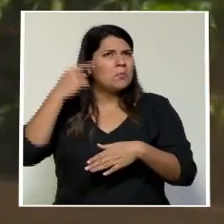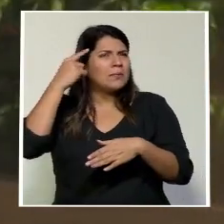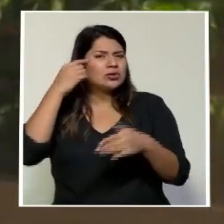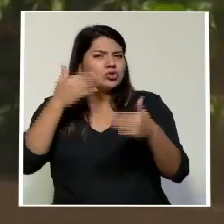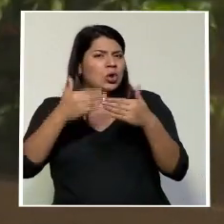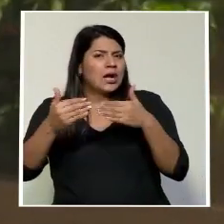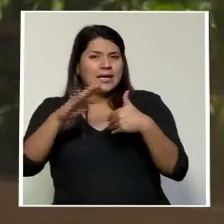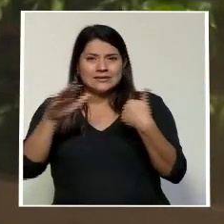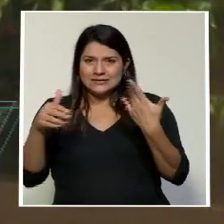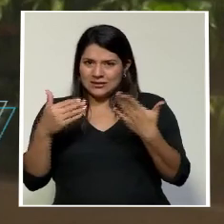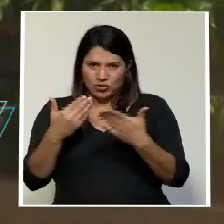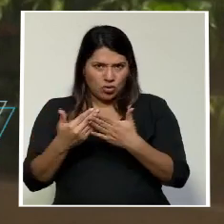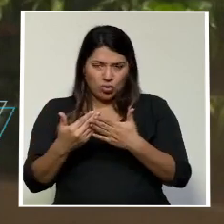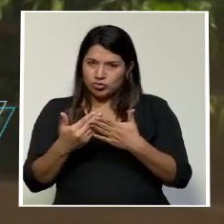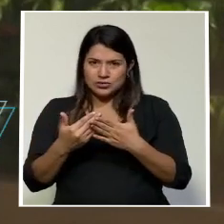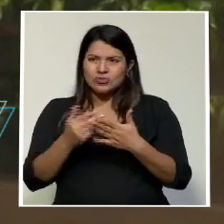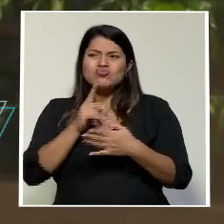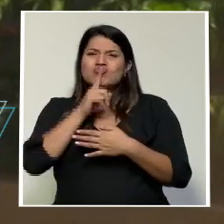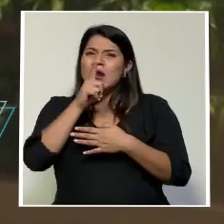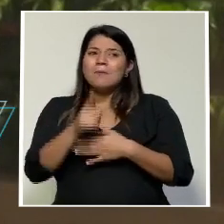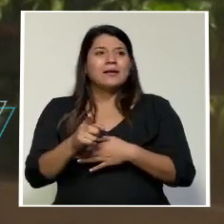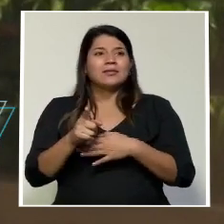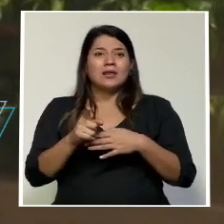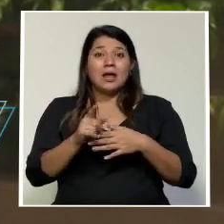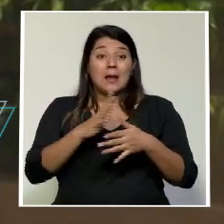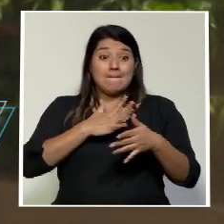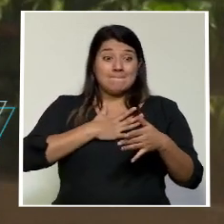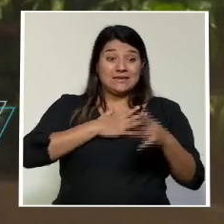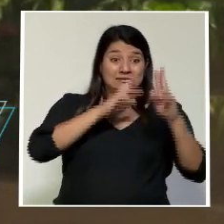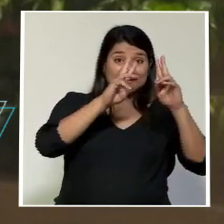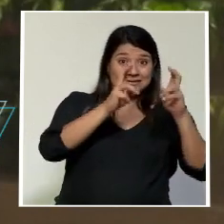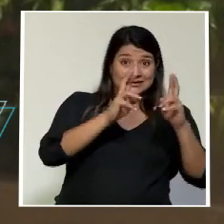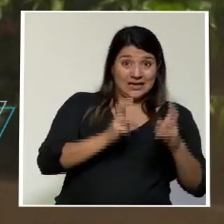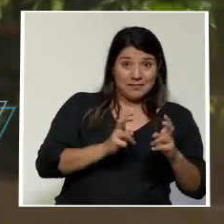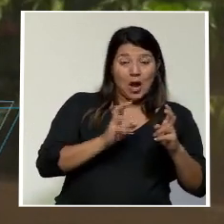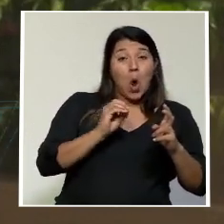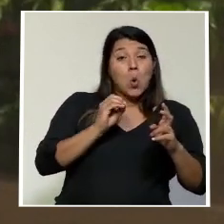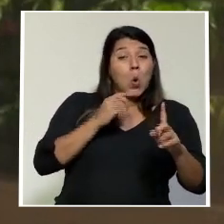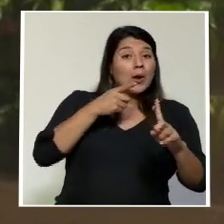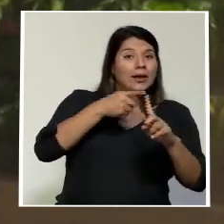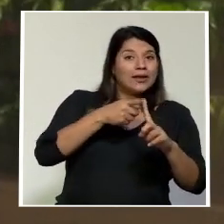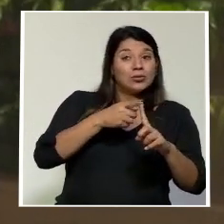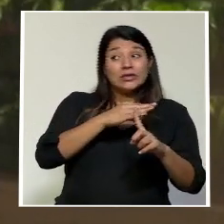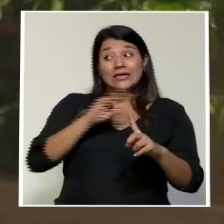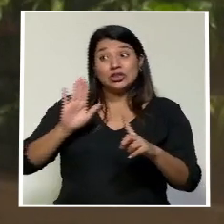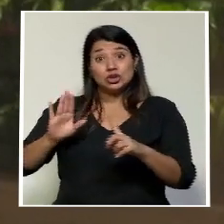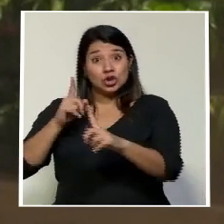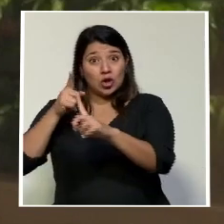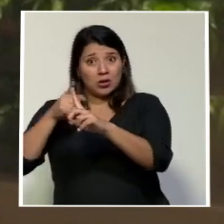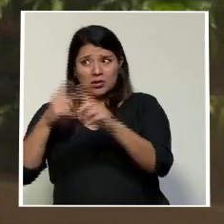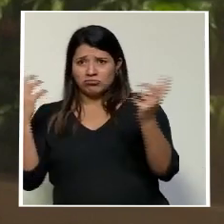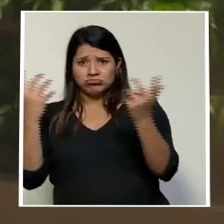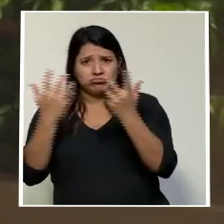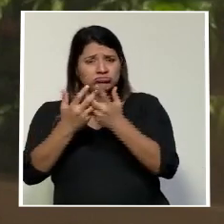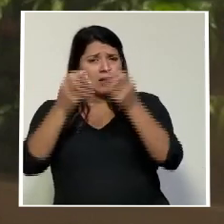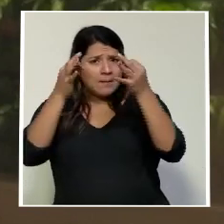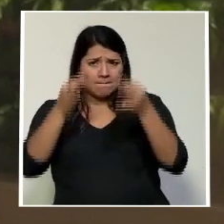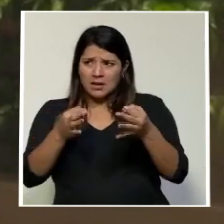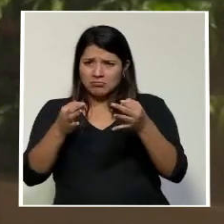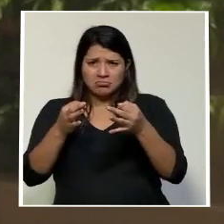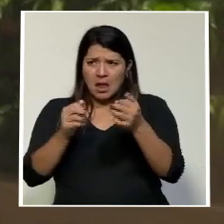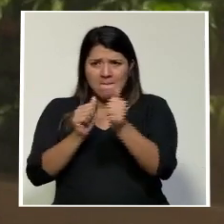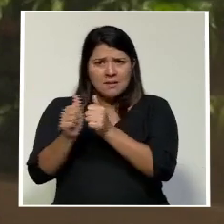Las agendas son complementarias, yo no veo nada que sea excluyente, al contrario, se complementan bien, en algunos casos